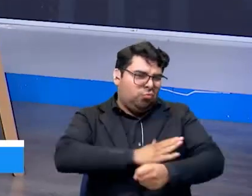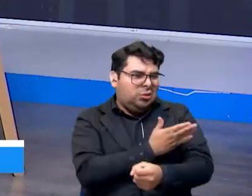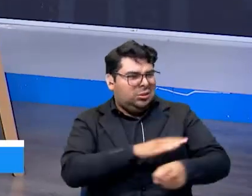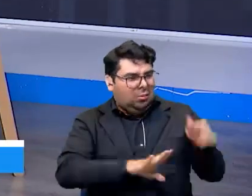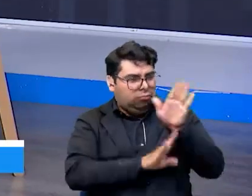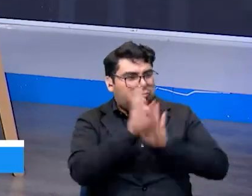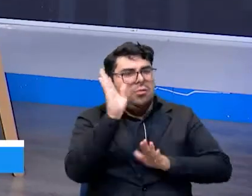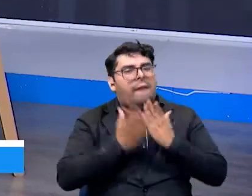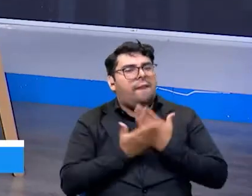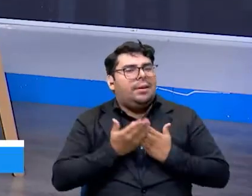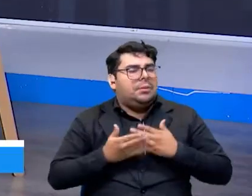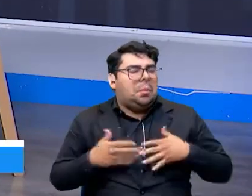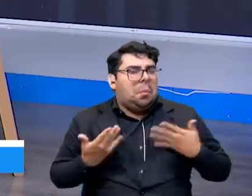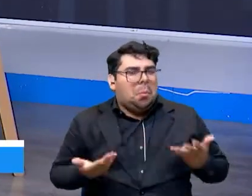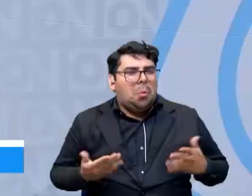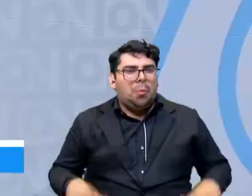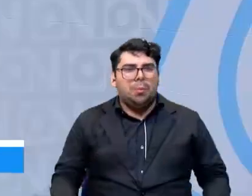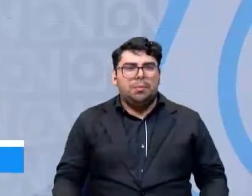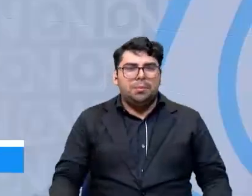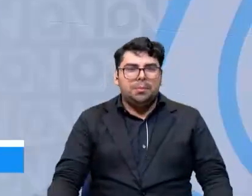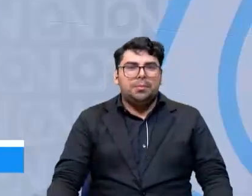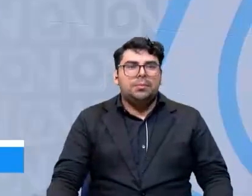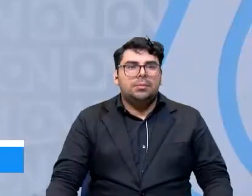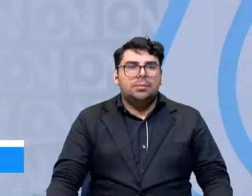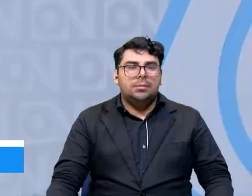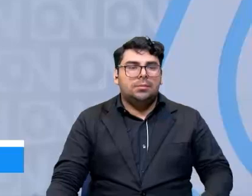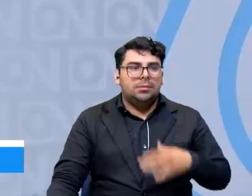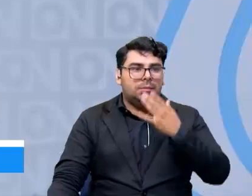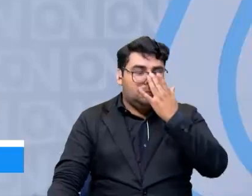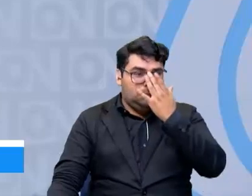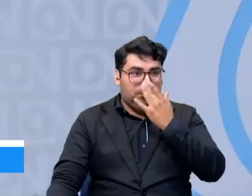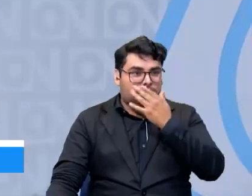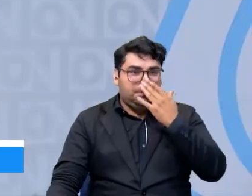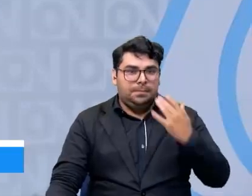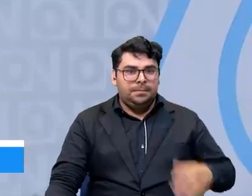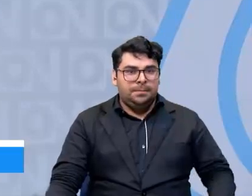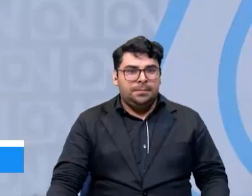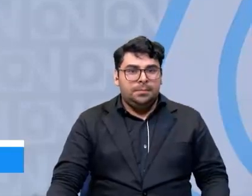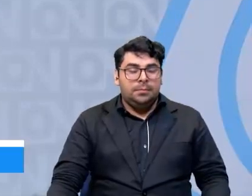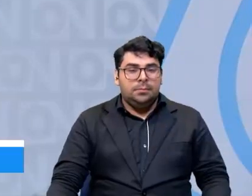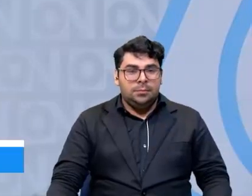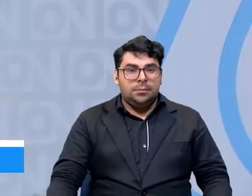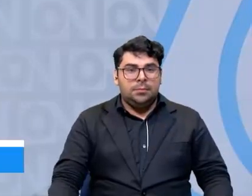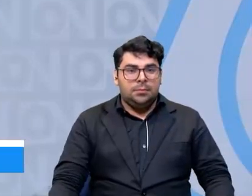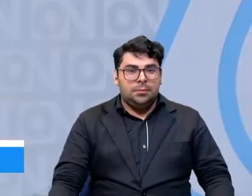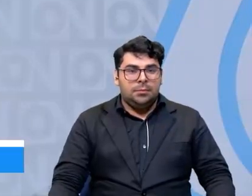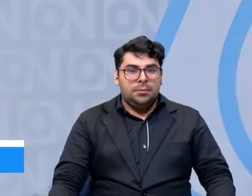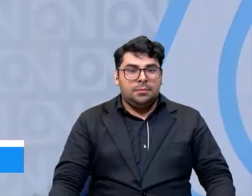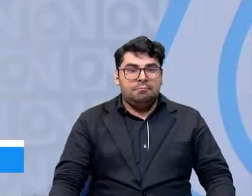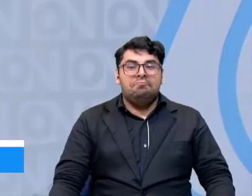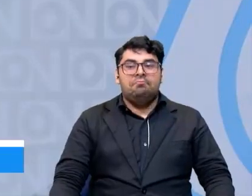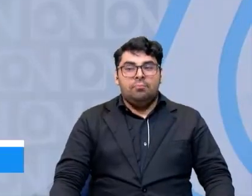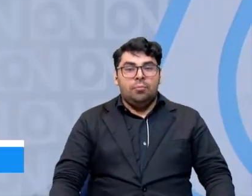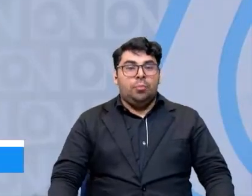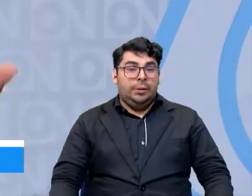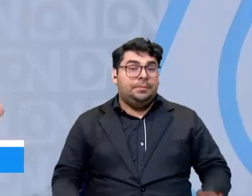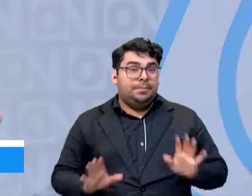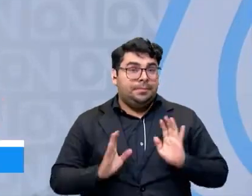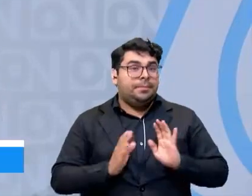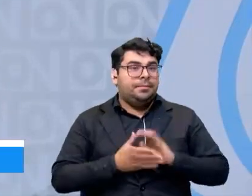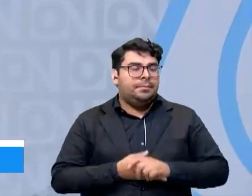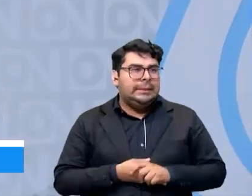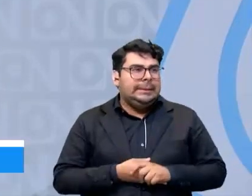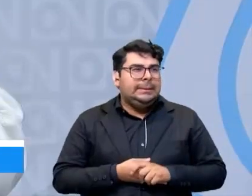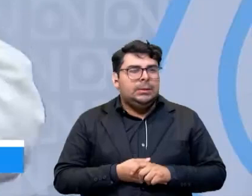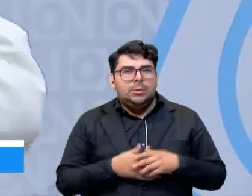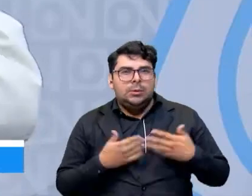sido ese trabajo? Bueno, yo te puedo hablar de mi experiencia. Realmente las carreras artísticas, pues no, digamos que no hay como una